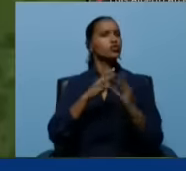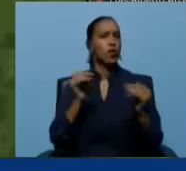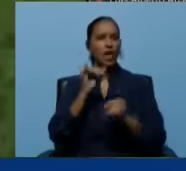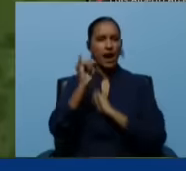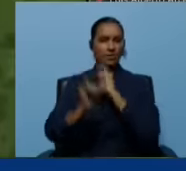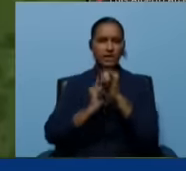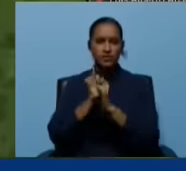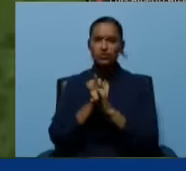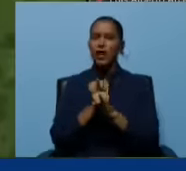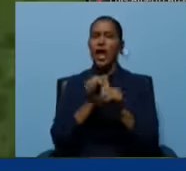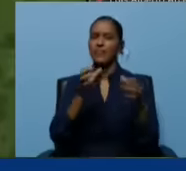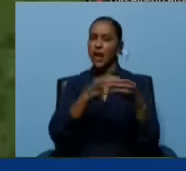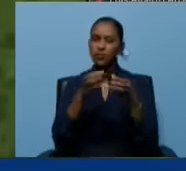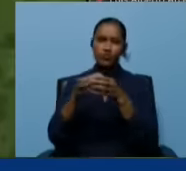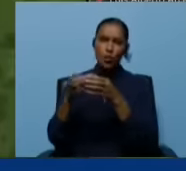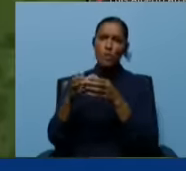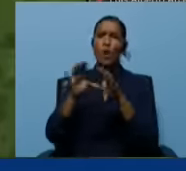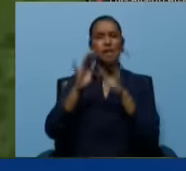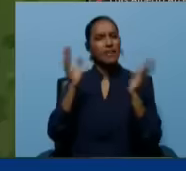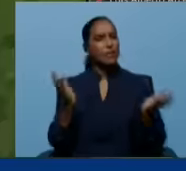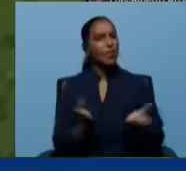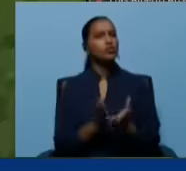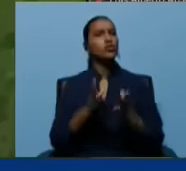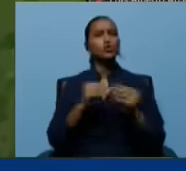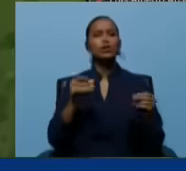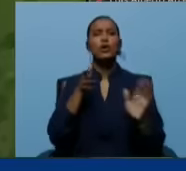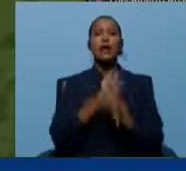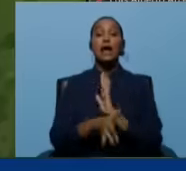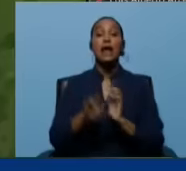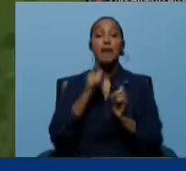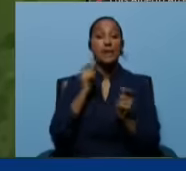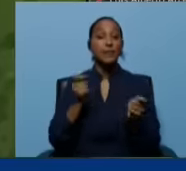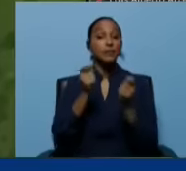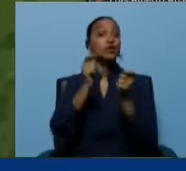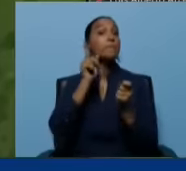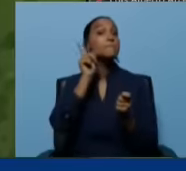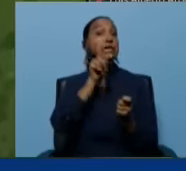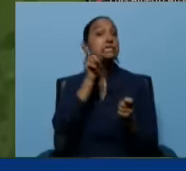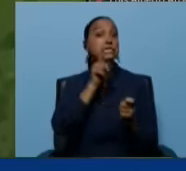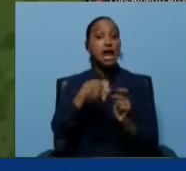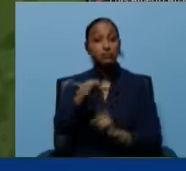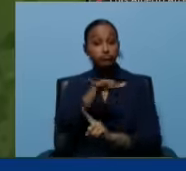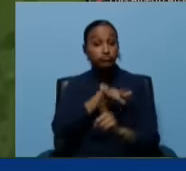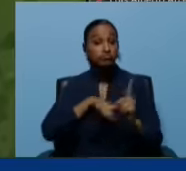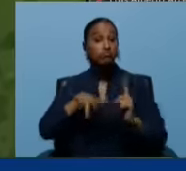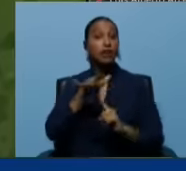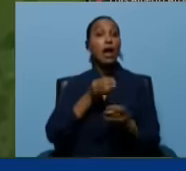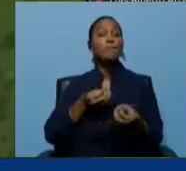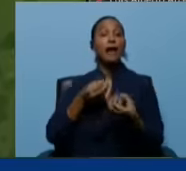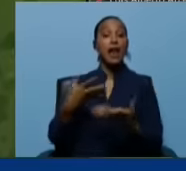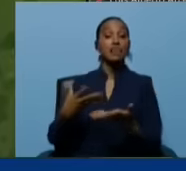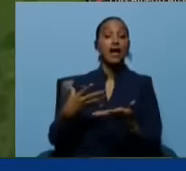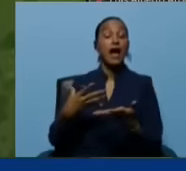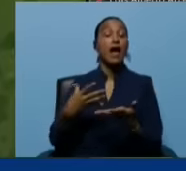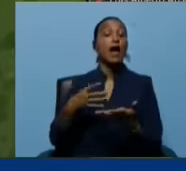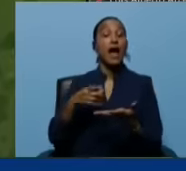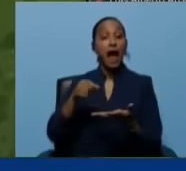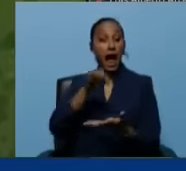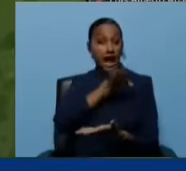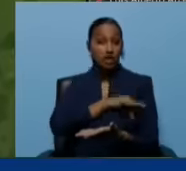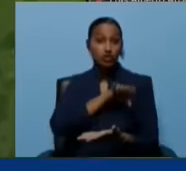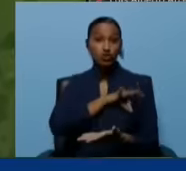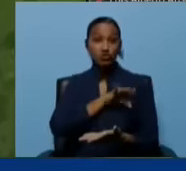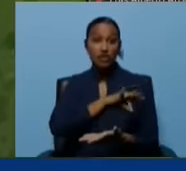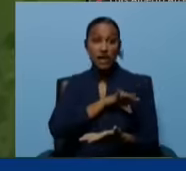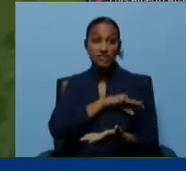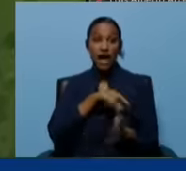las oligarquías y la manipulación mediática y política para generar desestabilización y propiciar un